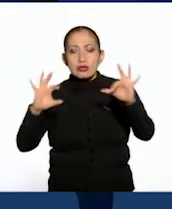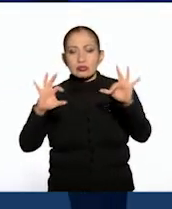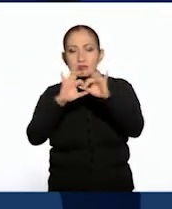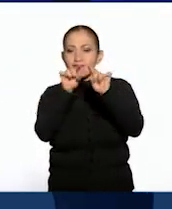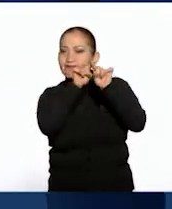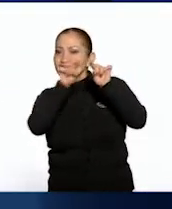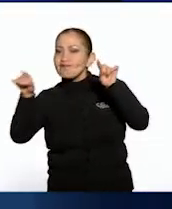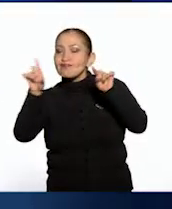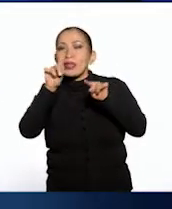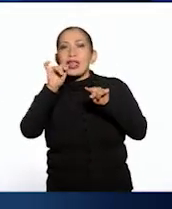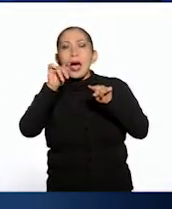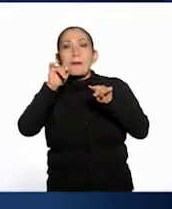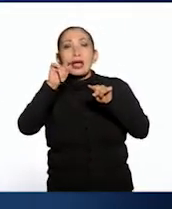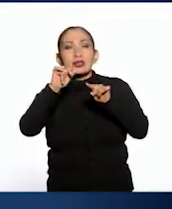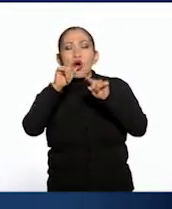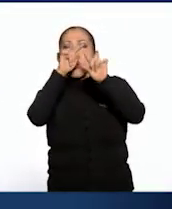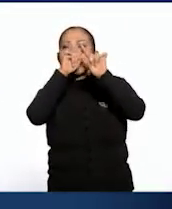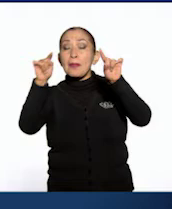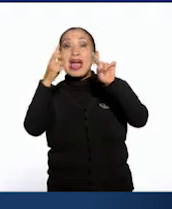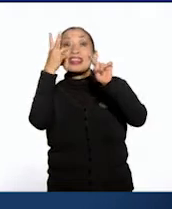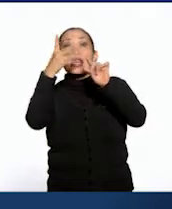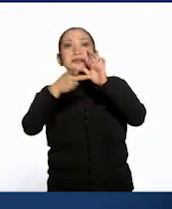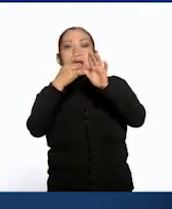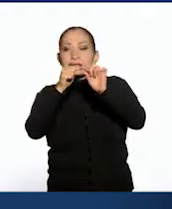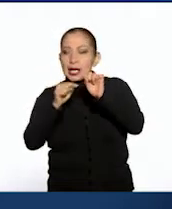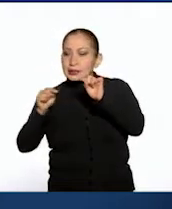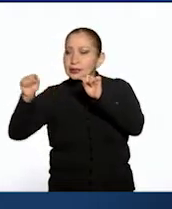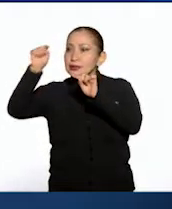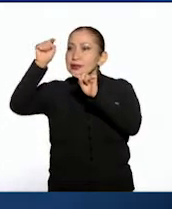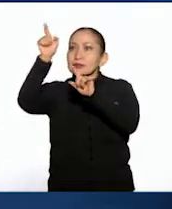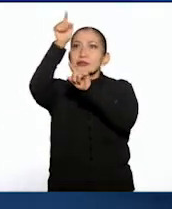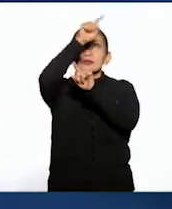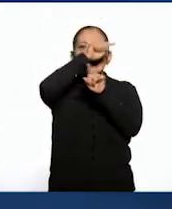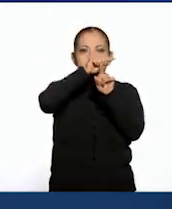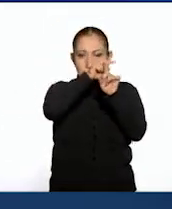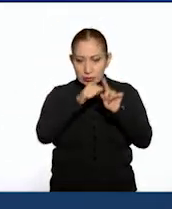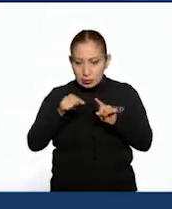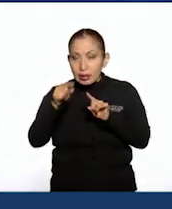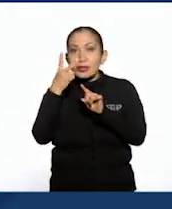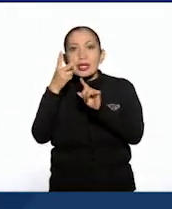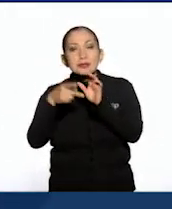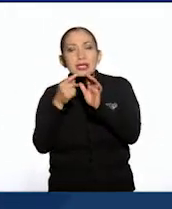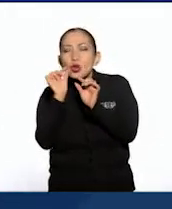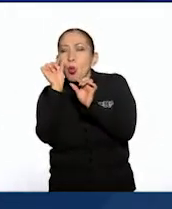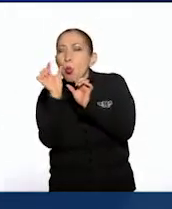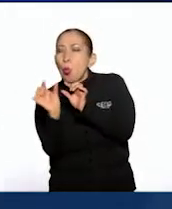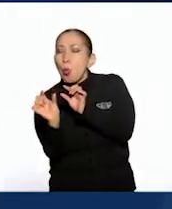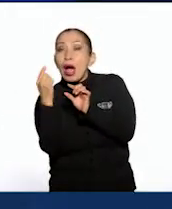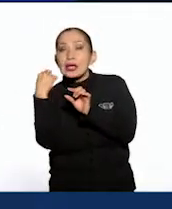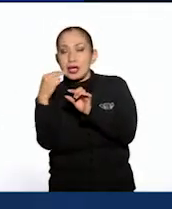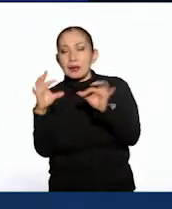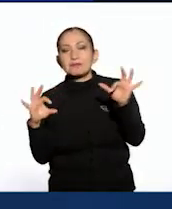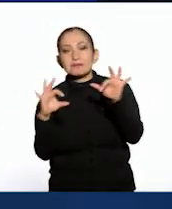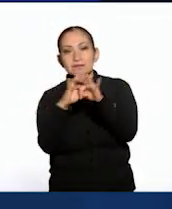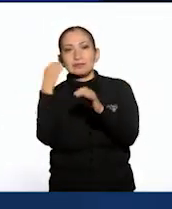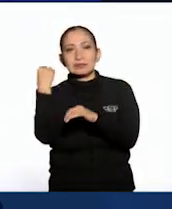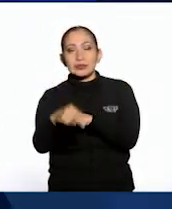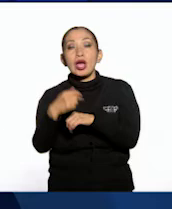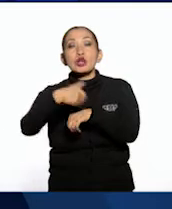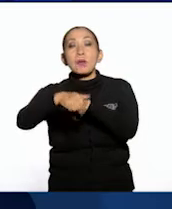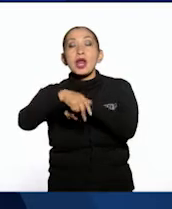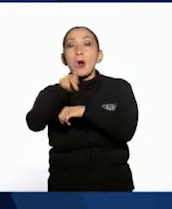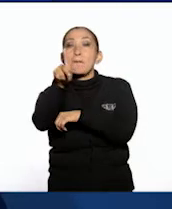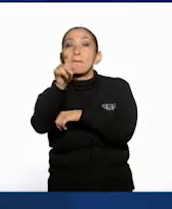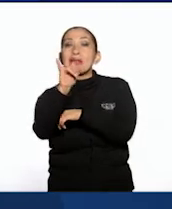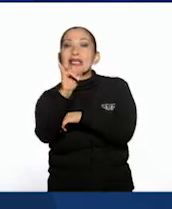diámetro. El diámetro cabe 3 veces y un poco más en la circunferencia. A esta relación se le llama